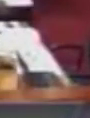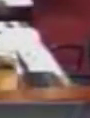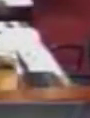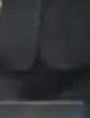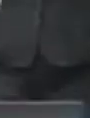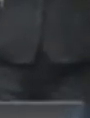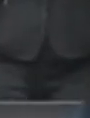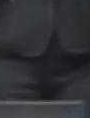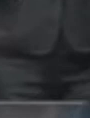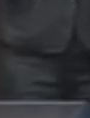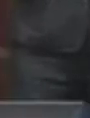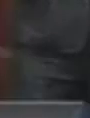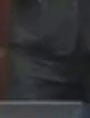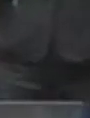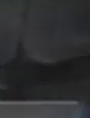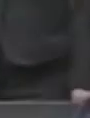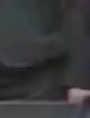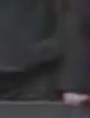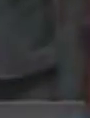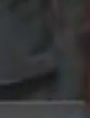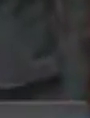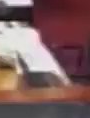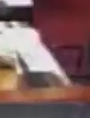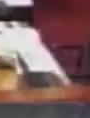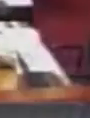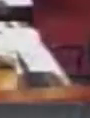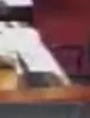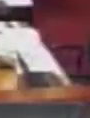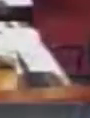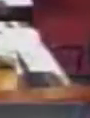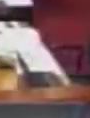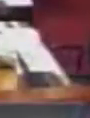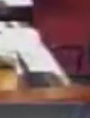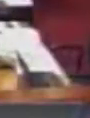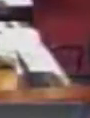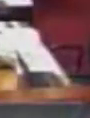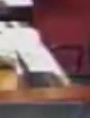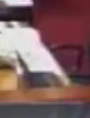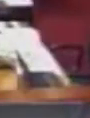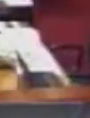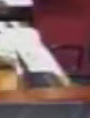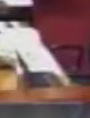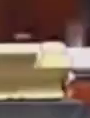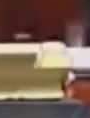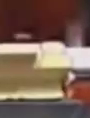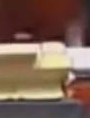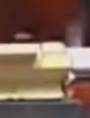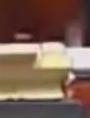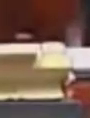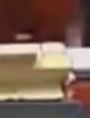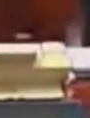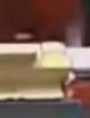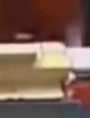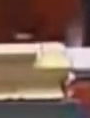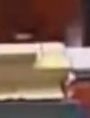dar lectura el relator al texto sustitutorio. Gracias, presidenta. Ya se distribuyó,